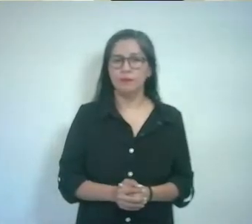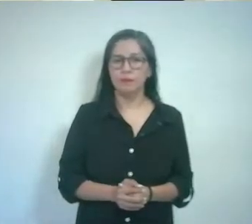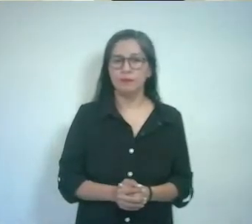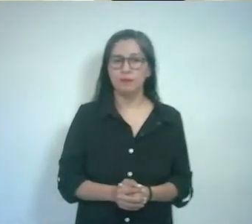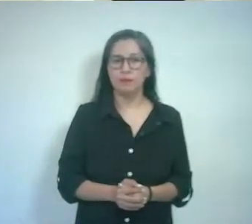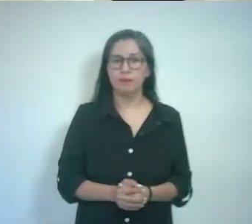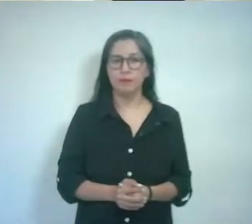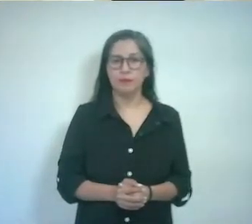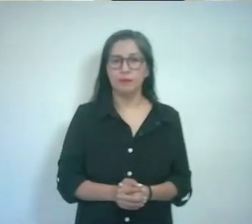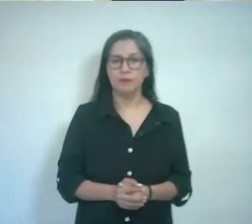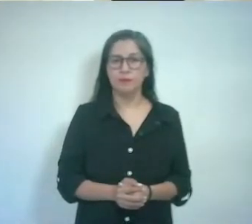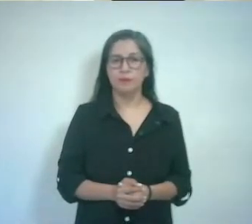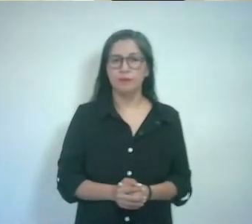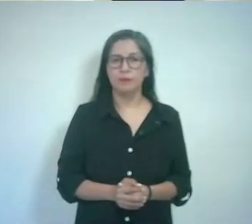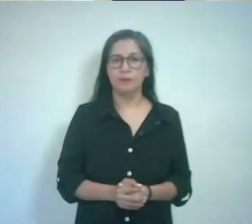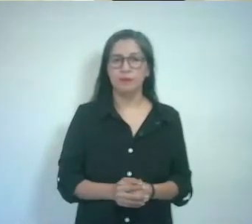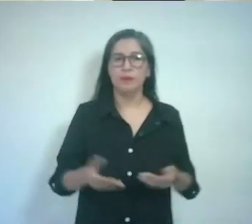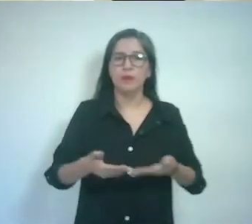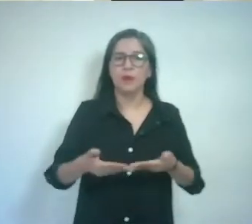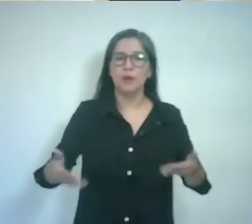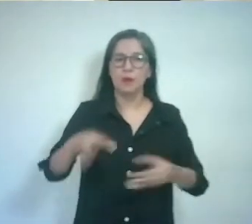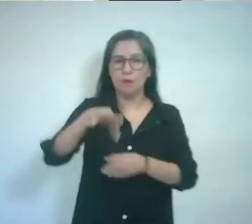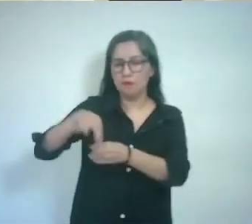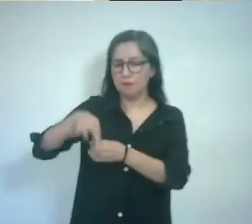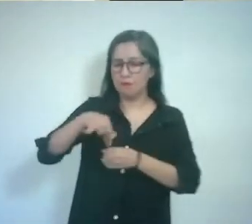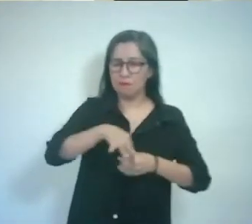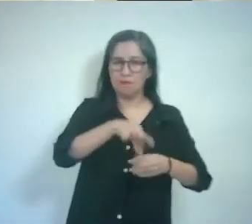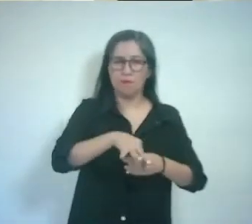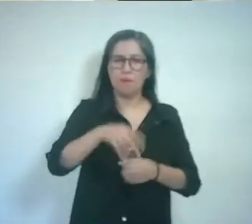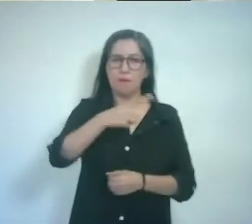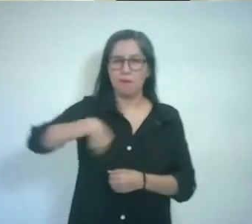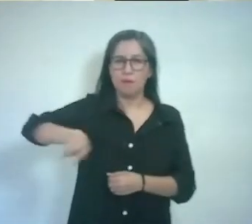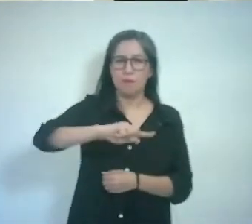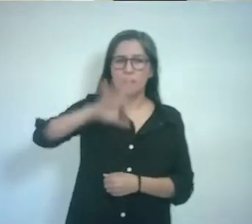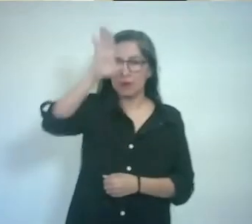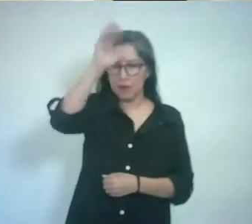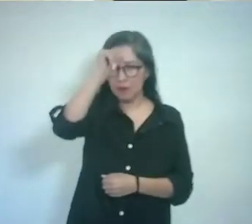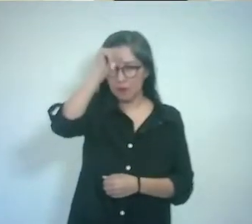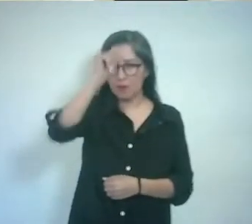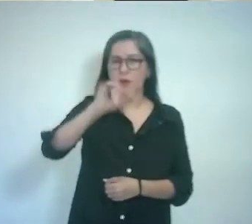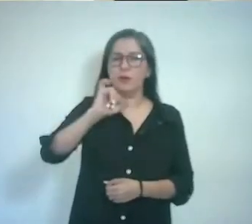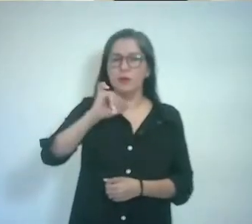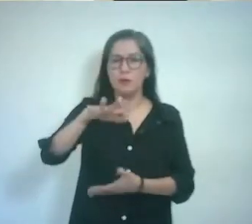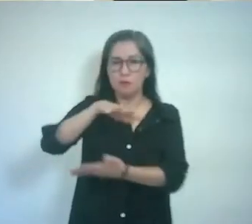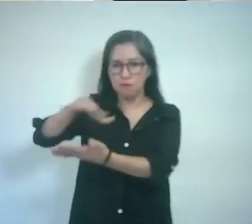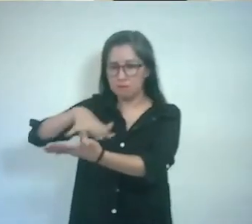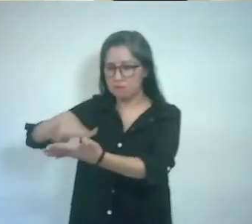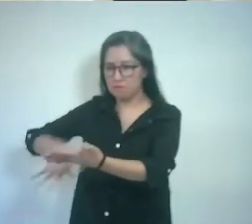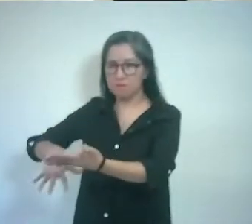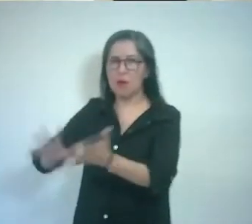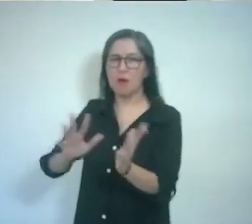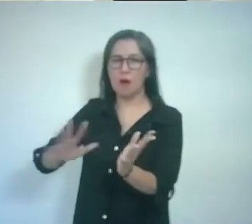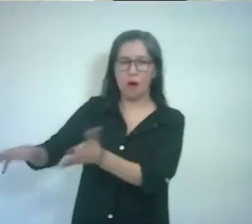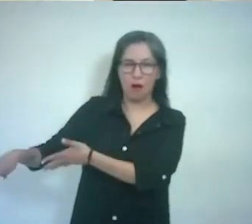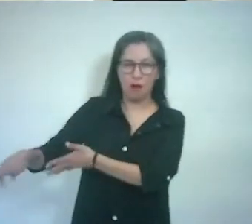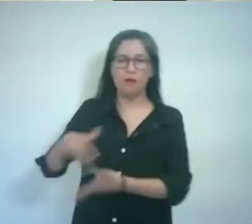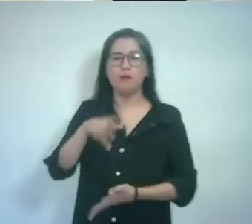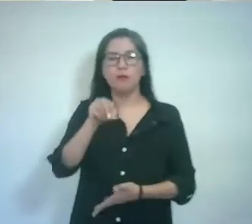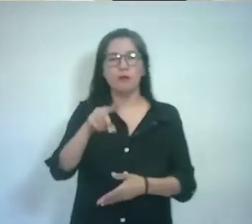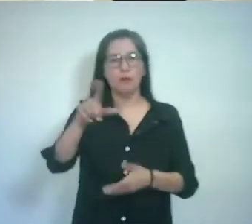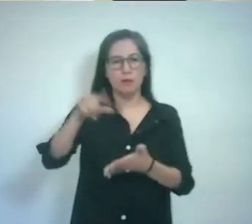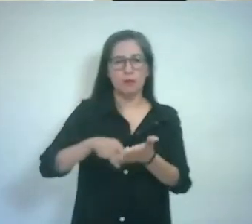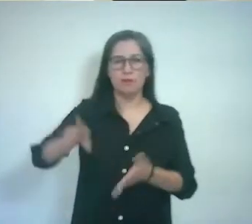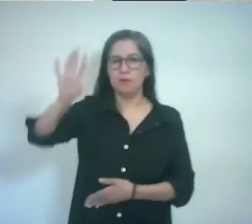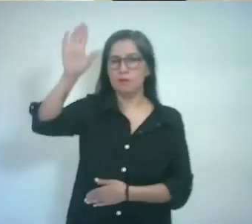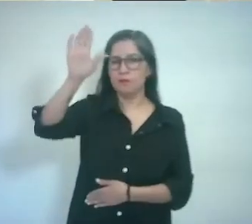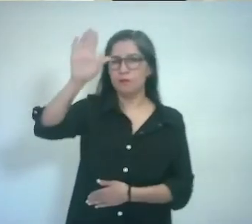Estimados y estimados consejeros electorales, en votación económica se consulta si se aprueba la dispensa de lectura del orden del día. Quienes estén por la afirmativa, a favor de levantar